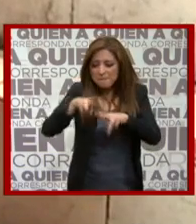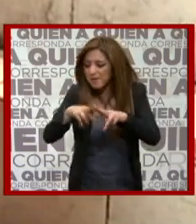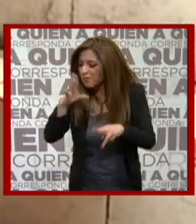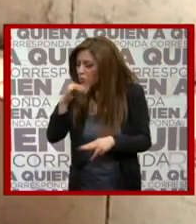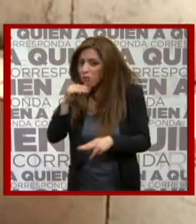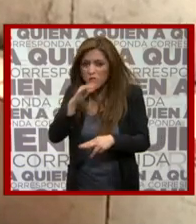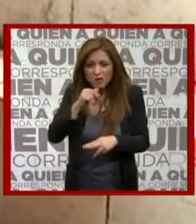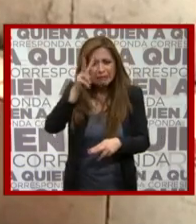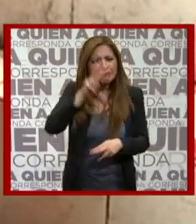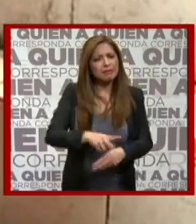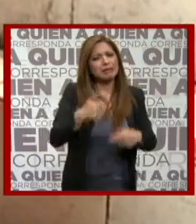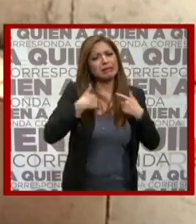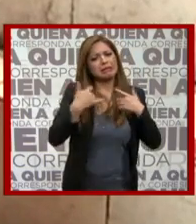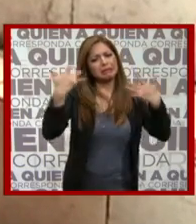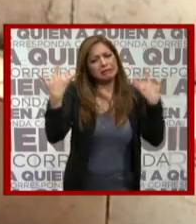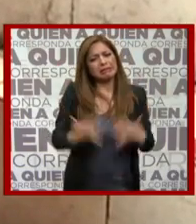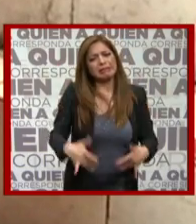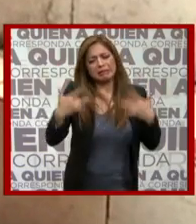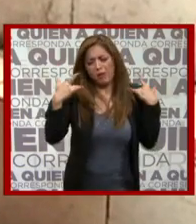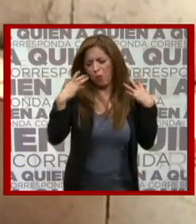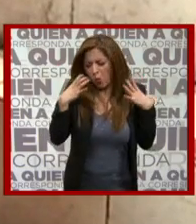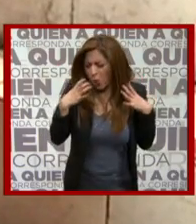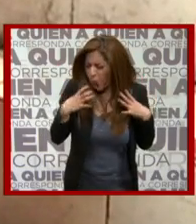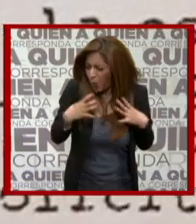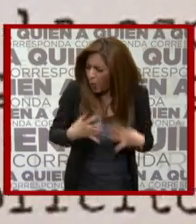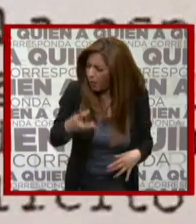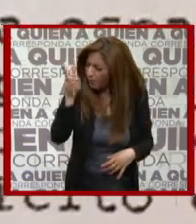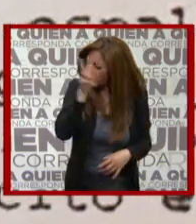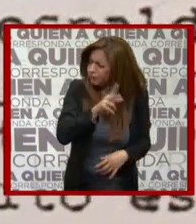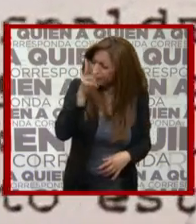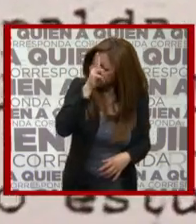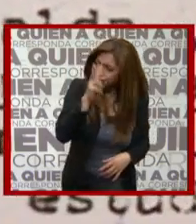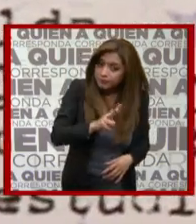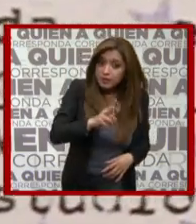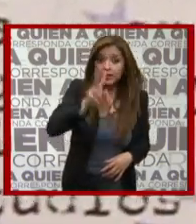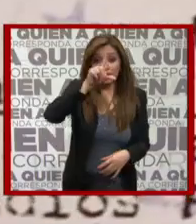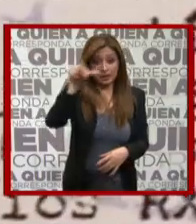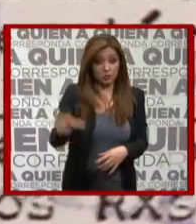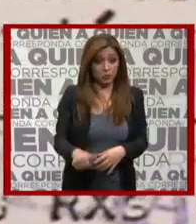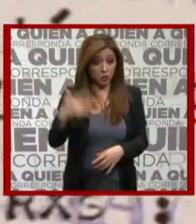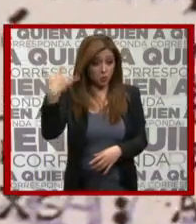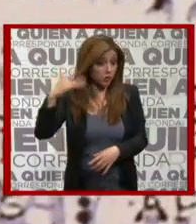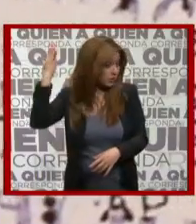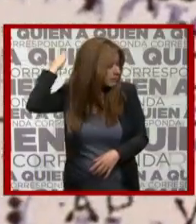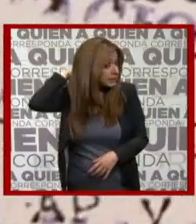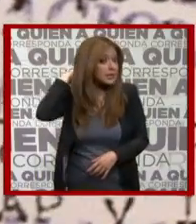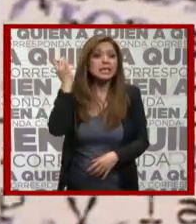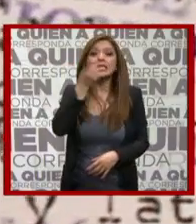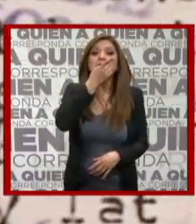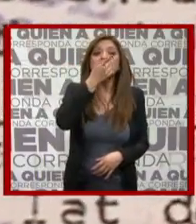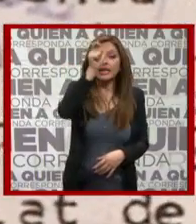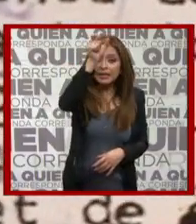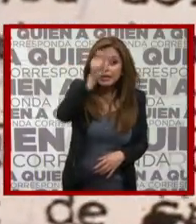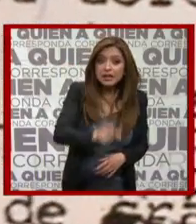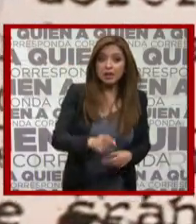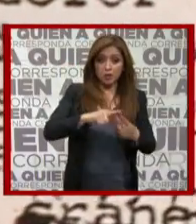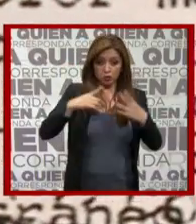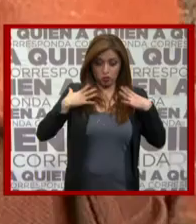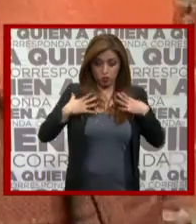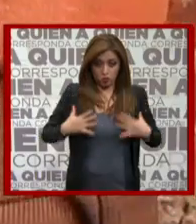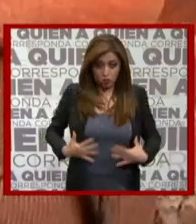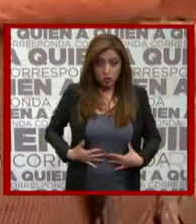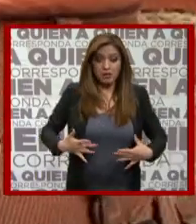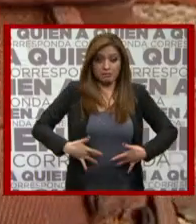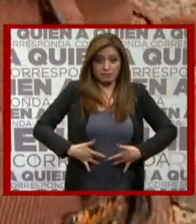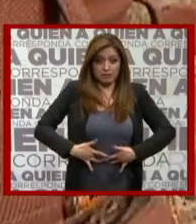y era un dolor muy fuerte que no lo soportaba. Presentó lesiones en la región lumbar, tórax y abdomen, así que fue